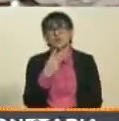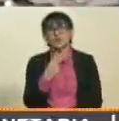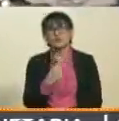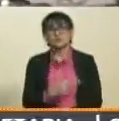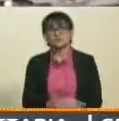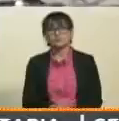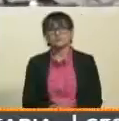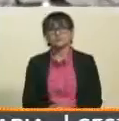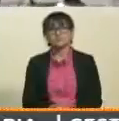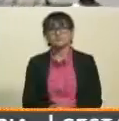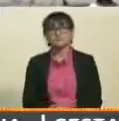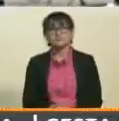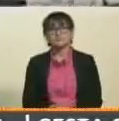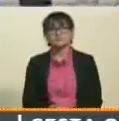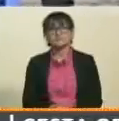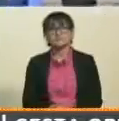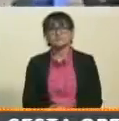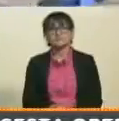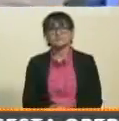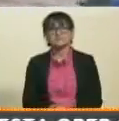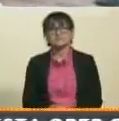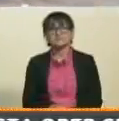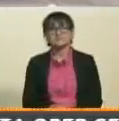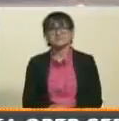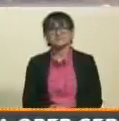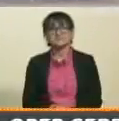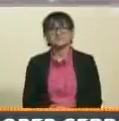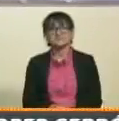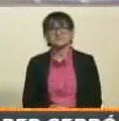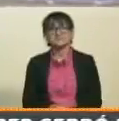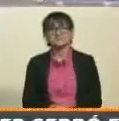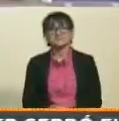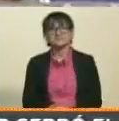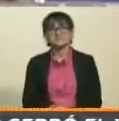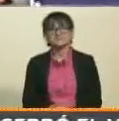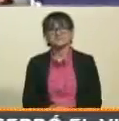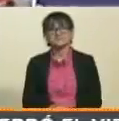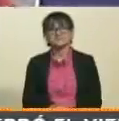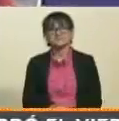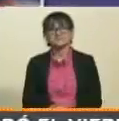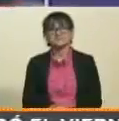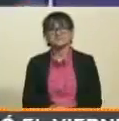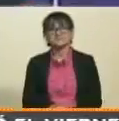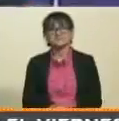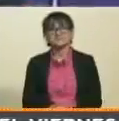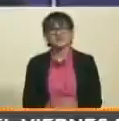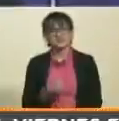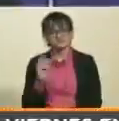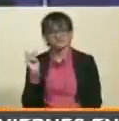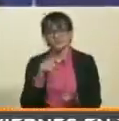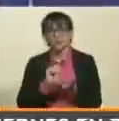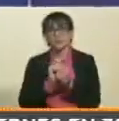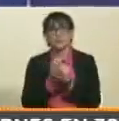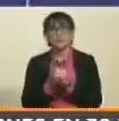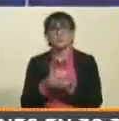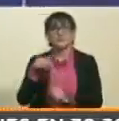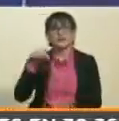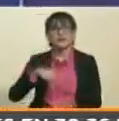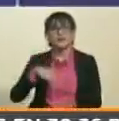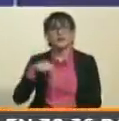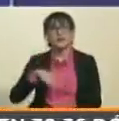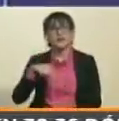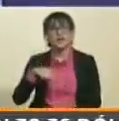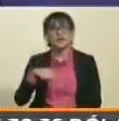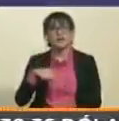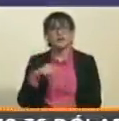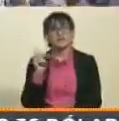voz. Y sin voz. Por eso dije, voy para Tucupita. Hoy estoy